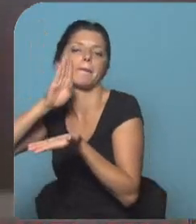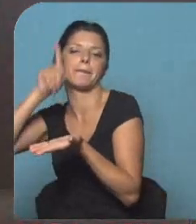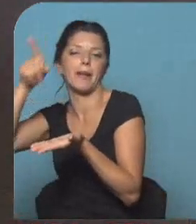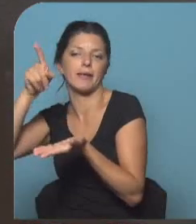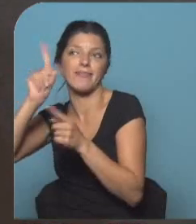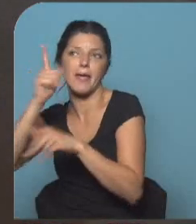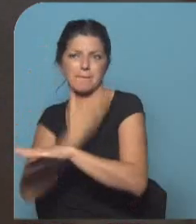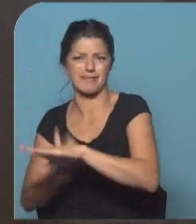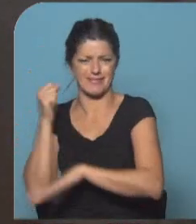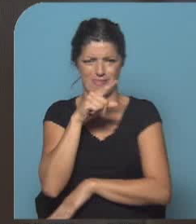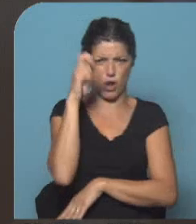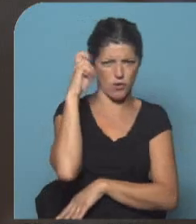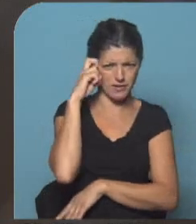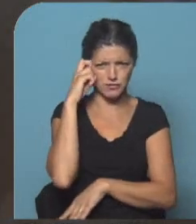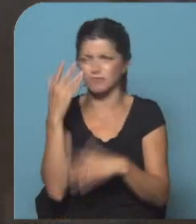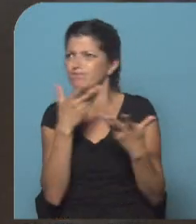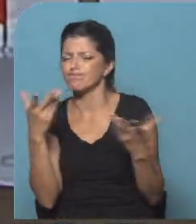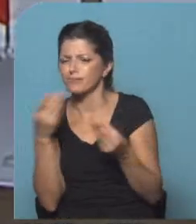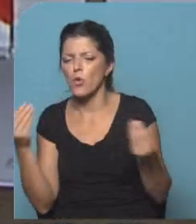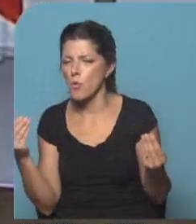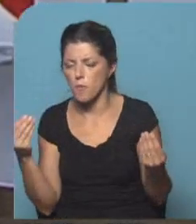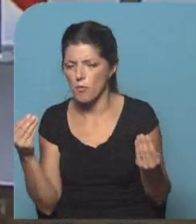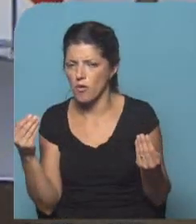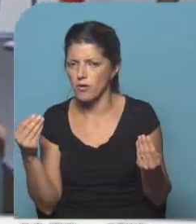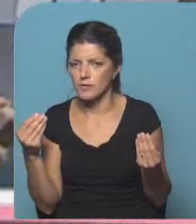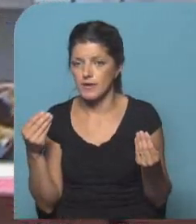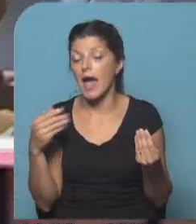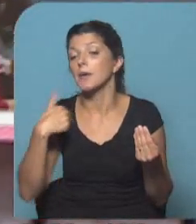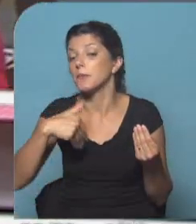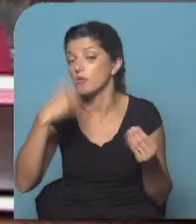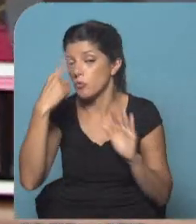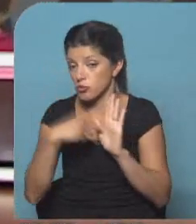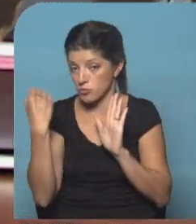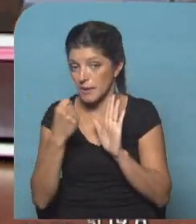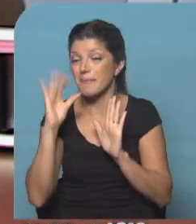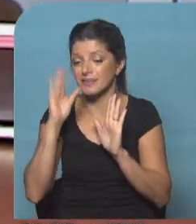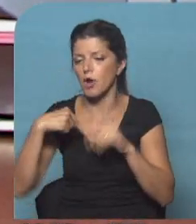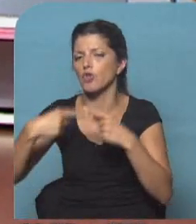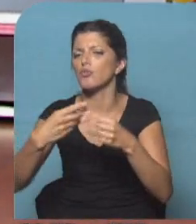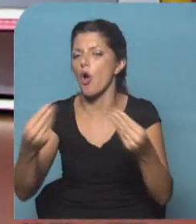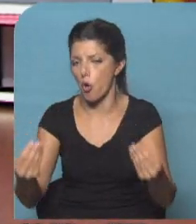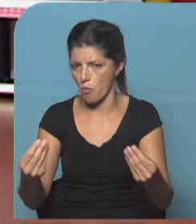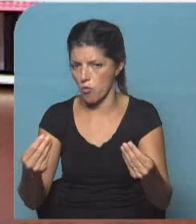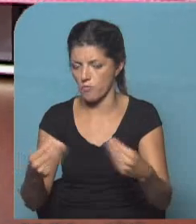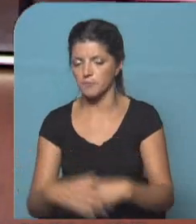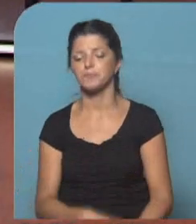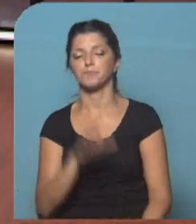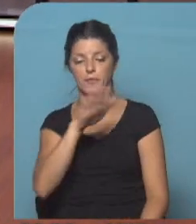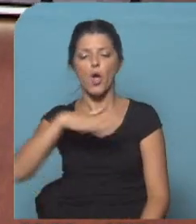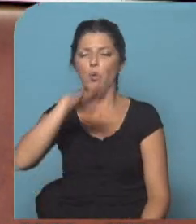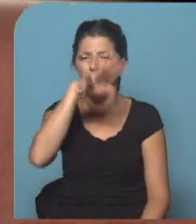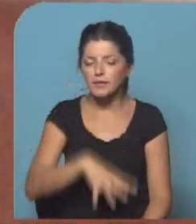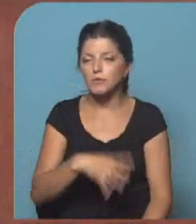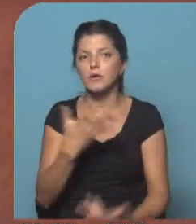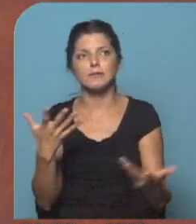simbólico? Ahí está la clave también de cómo van a seguir las cuestiones, ¿no? Porque después hay problemas de votos, no solo, o sea, Cataluña está